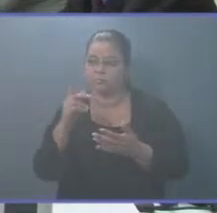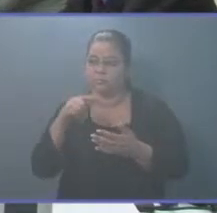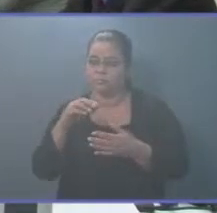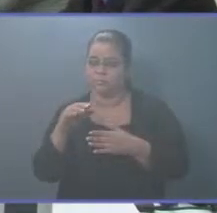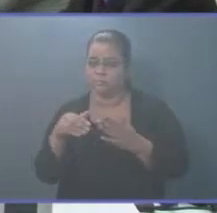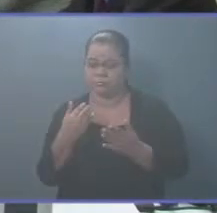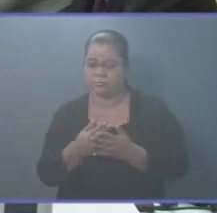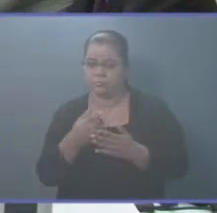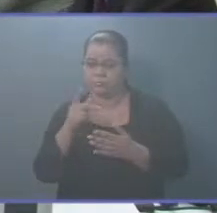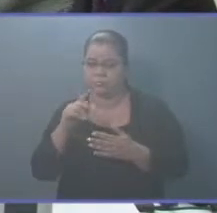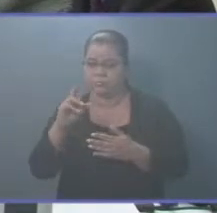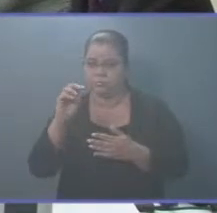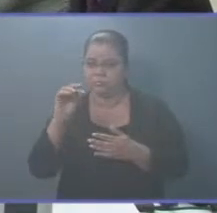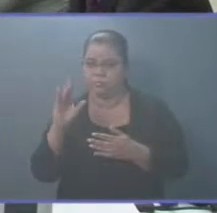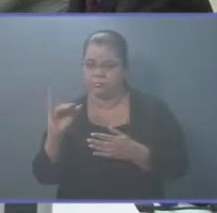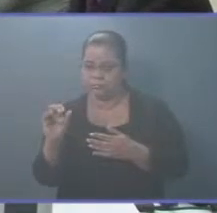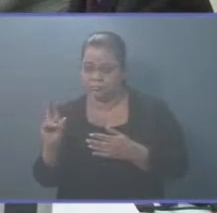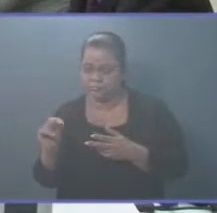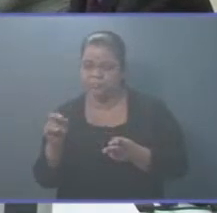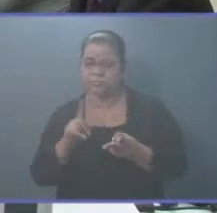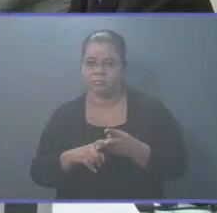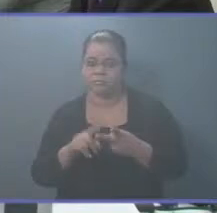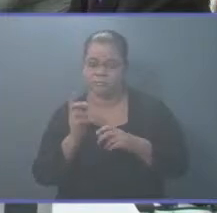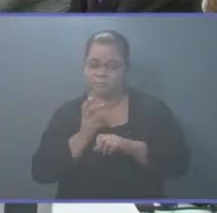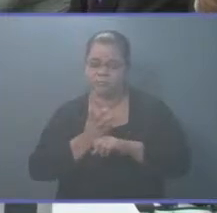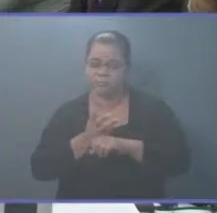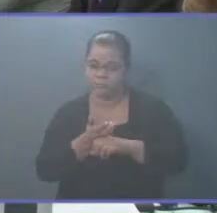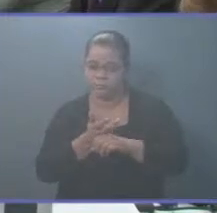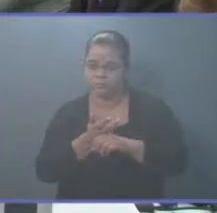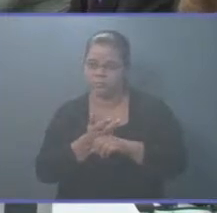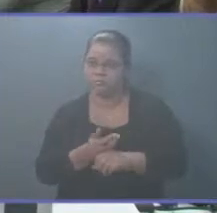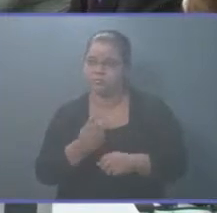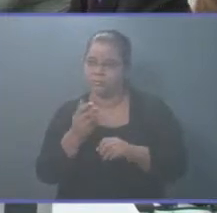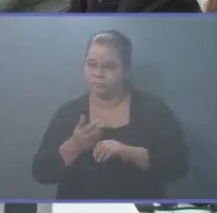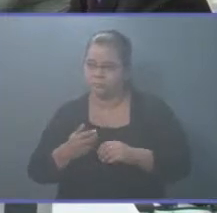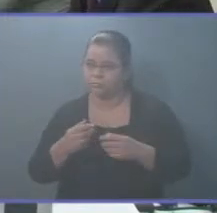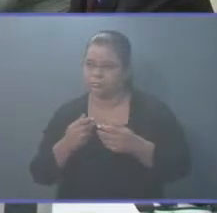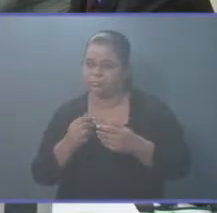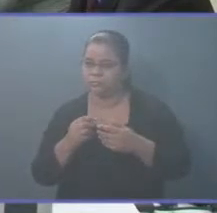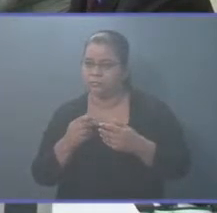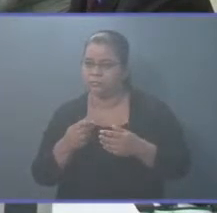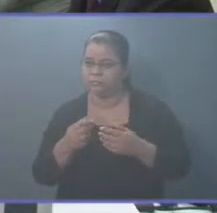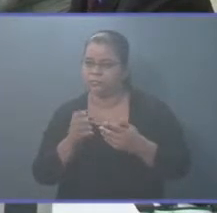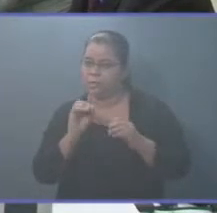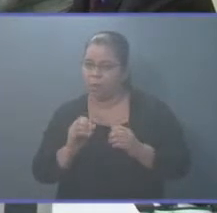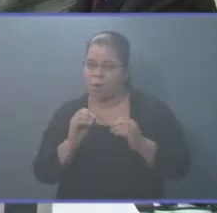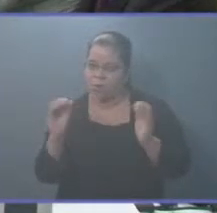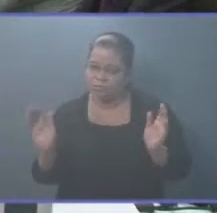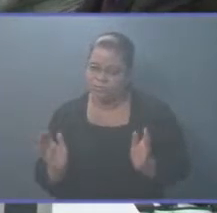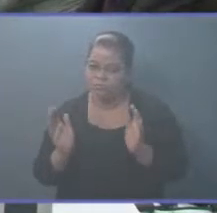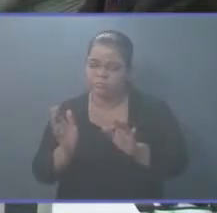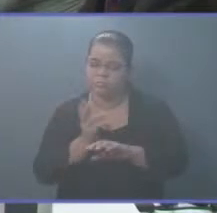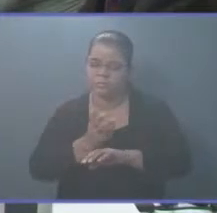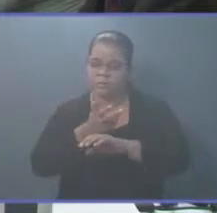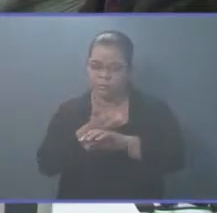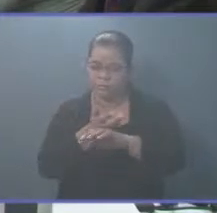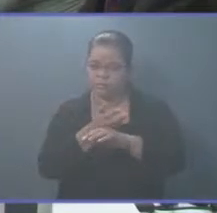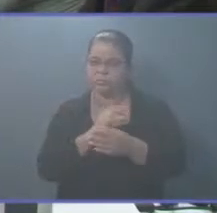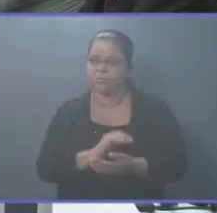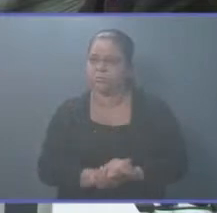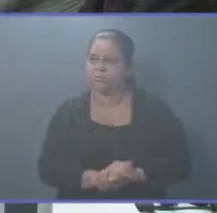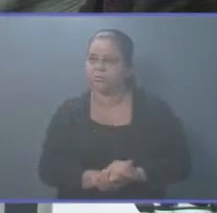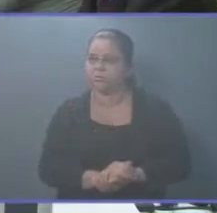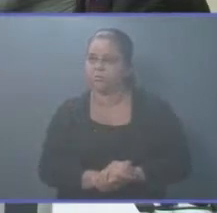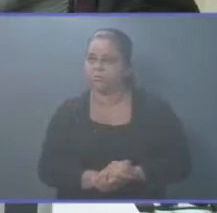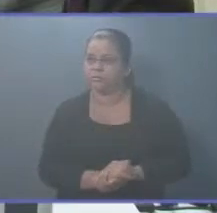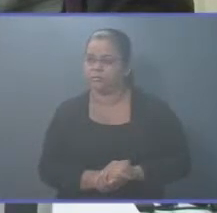porque solamente dice guía, transporte, agregar promoción, guía o promotores, guía, transportistas. ¿Me